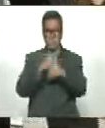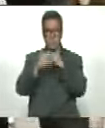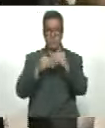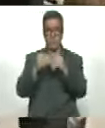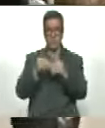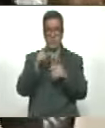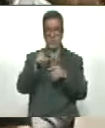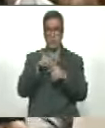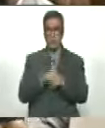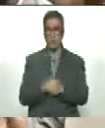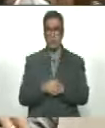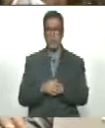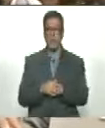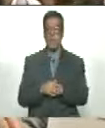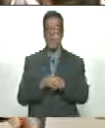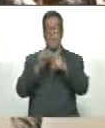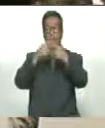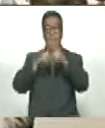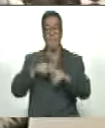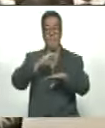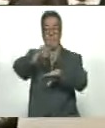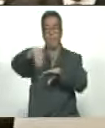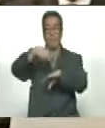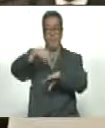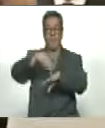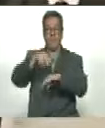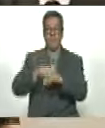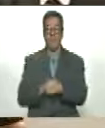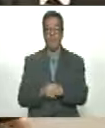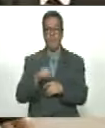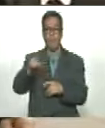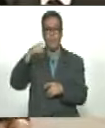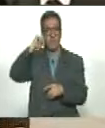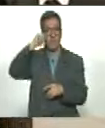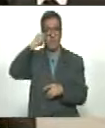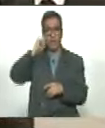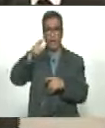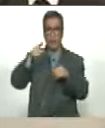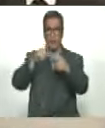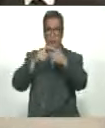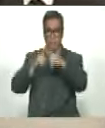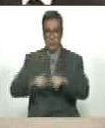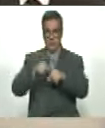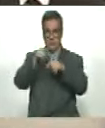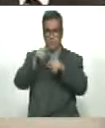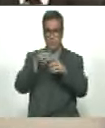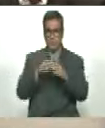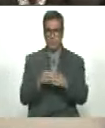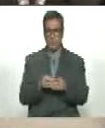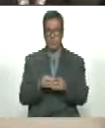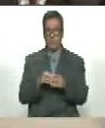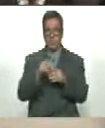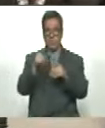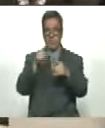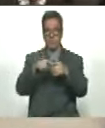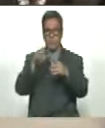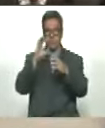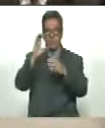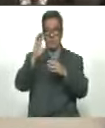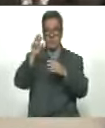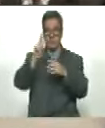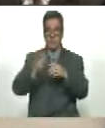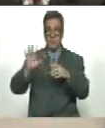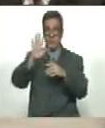en relación al presupuesto nacional. Debemos recordar que el presupuesto de una nación es